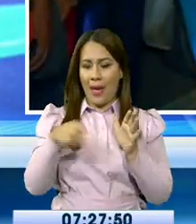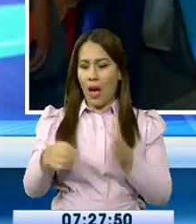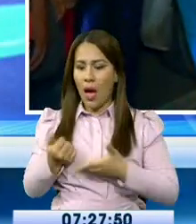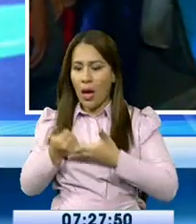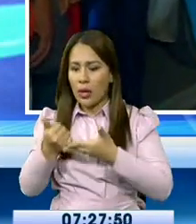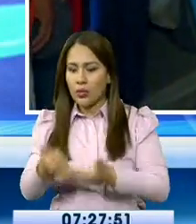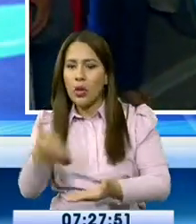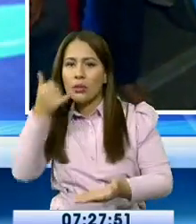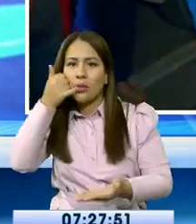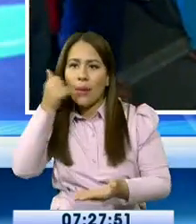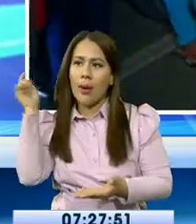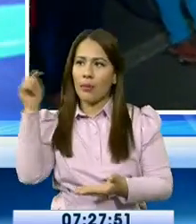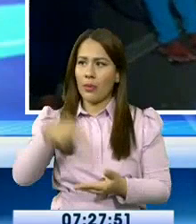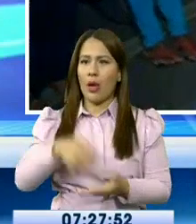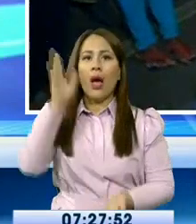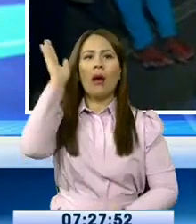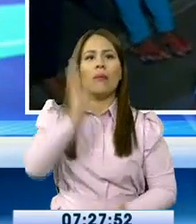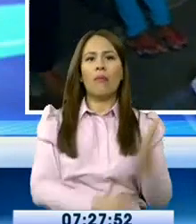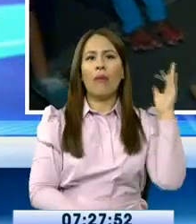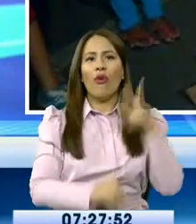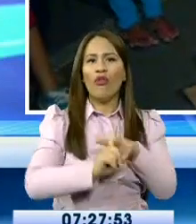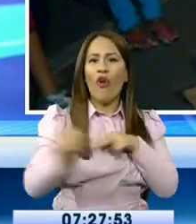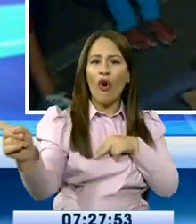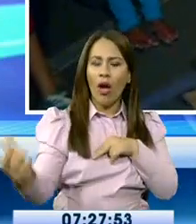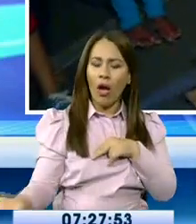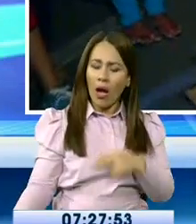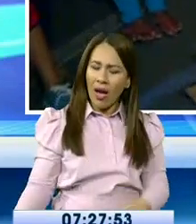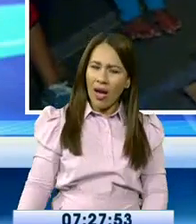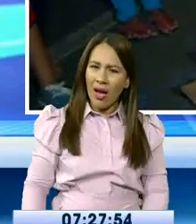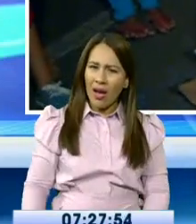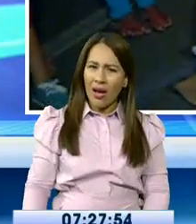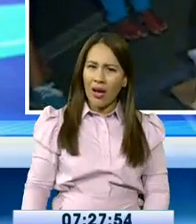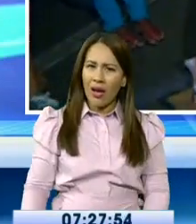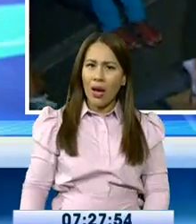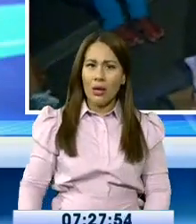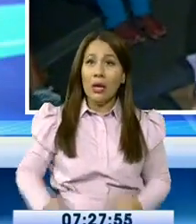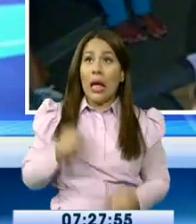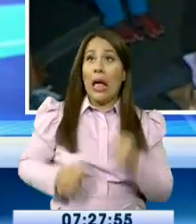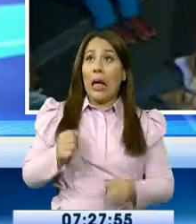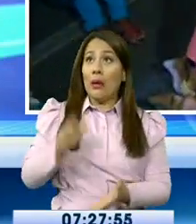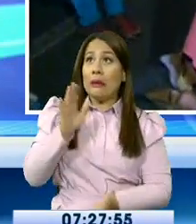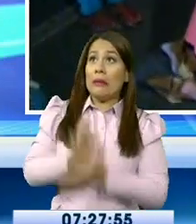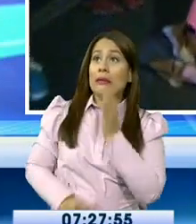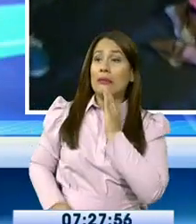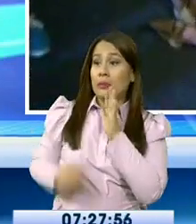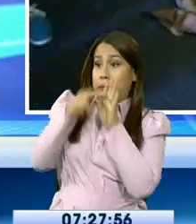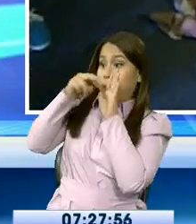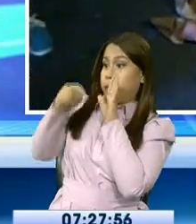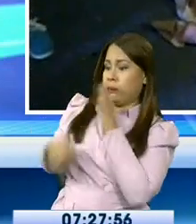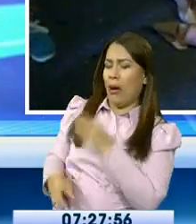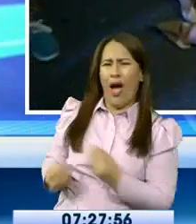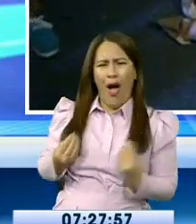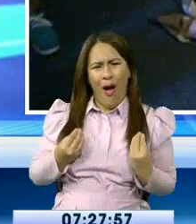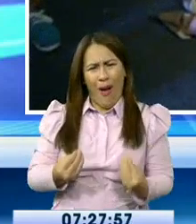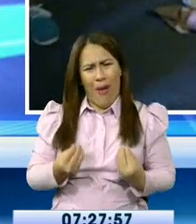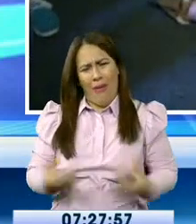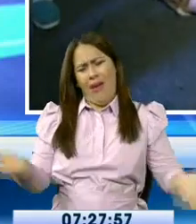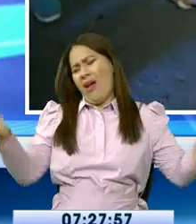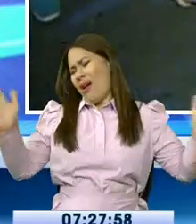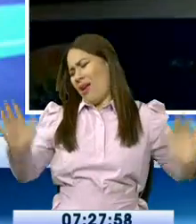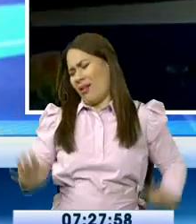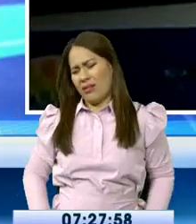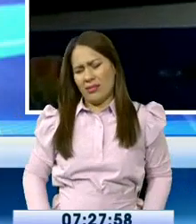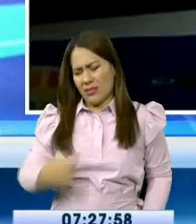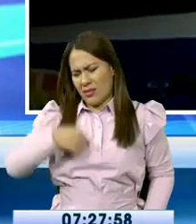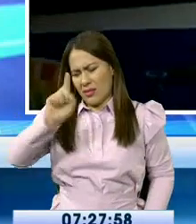y dar ayuda, ver qué ha pasado, lo que hicieron fue poner pies en polvorosa en un acto de cobardía. Ah,